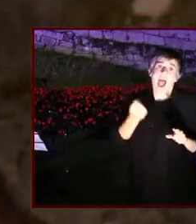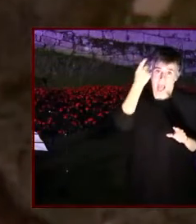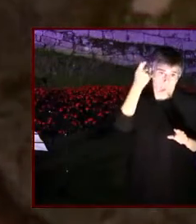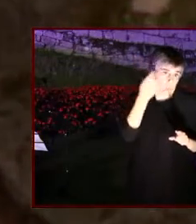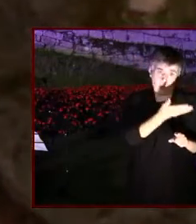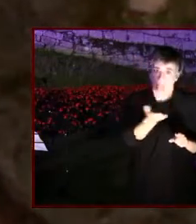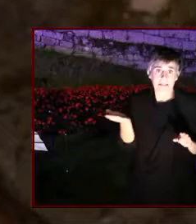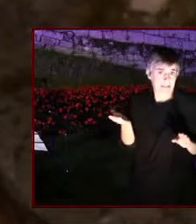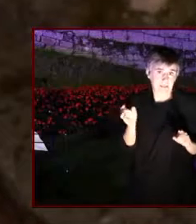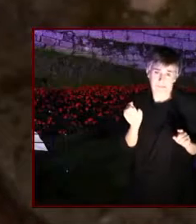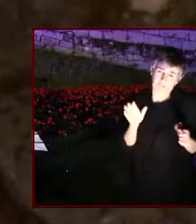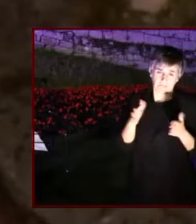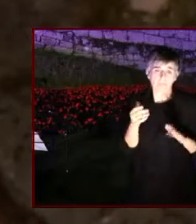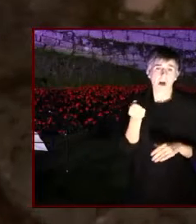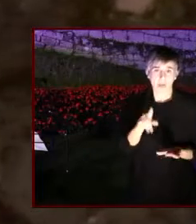a verdade é que...